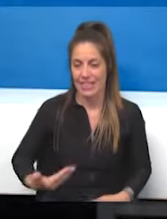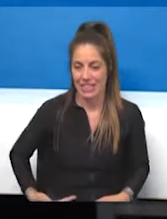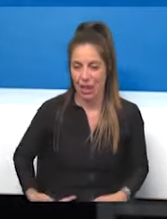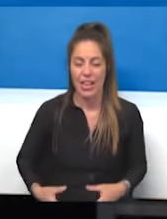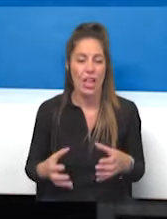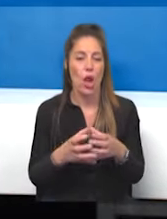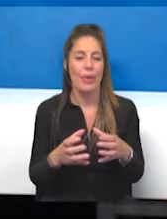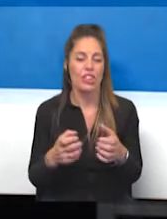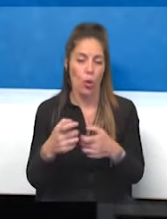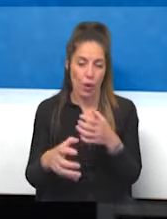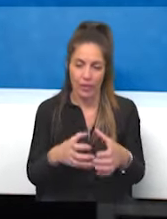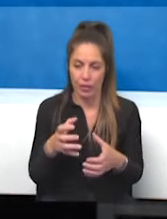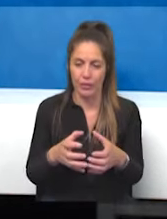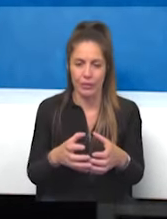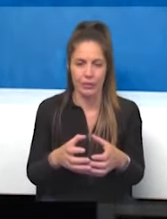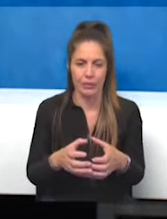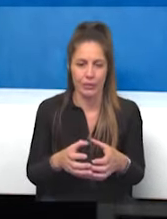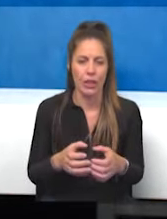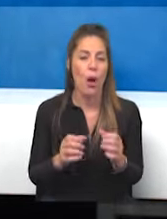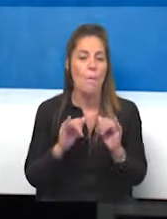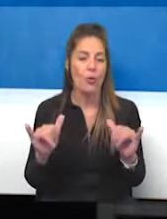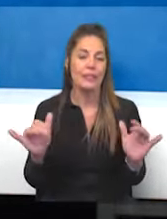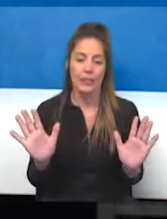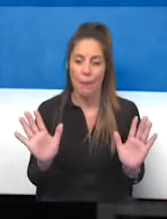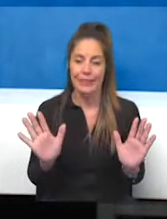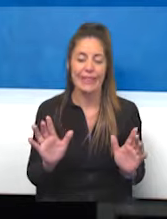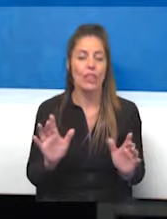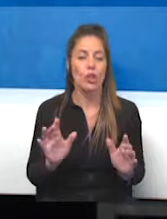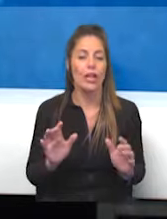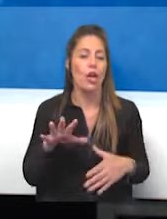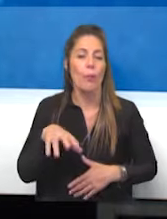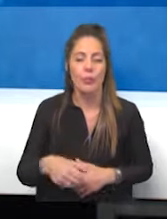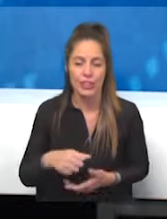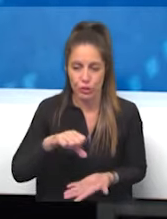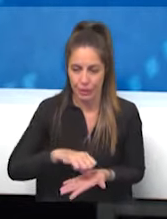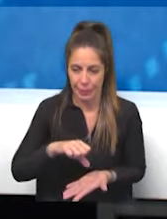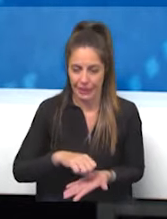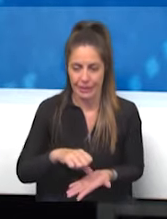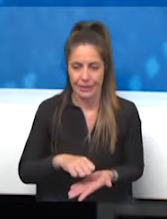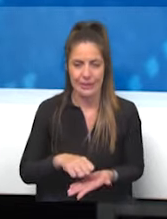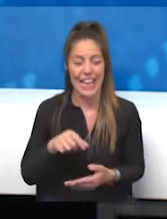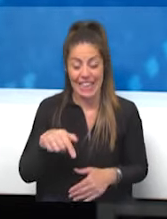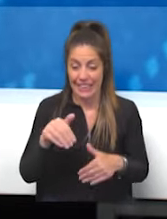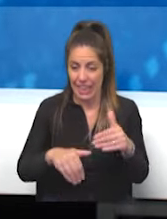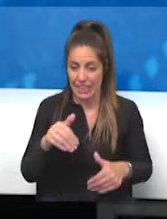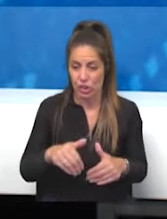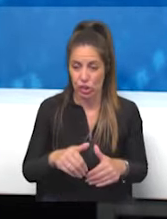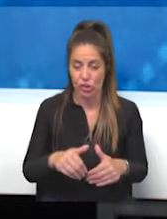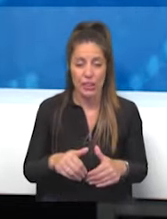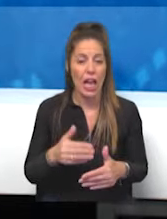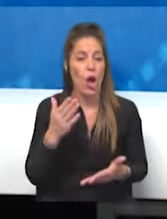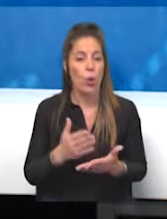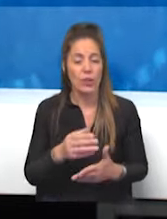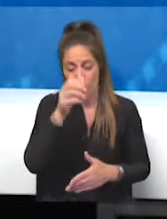de los partidos de la coalición públicamente con el compromiso con el país en esta elección el último